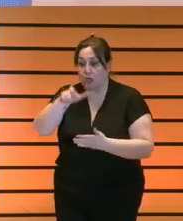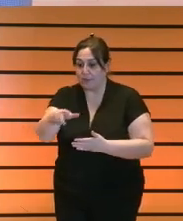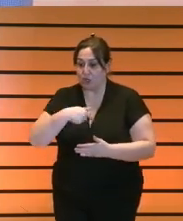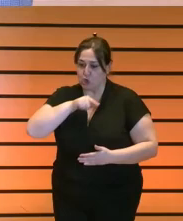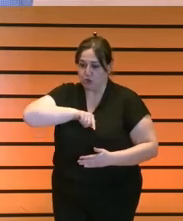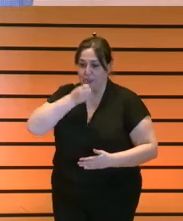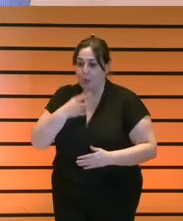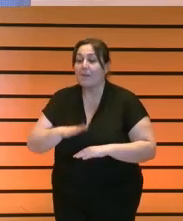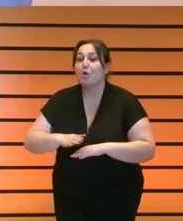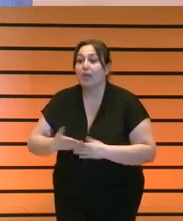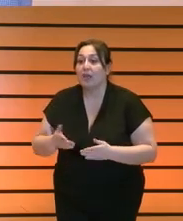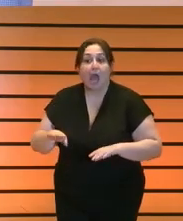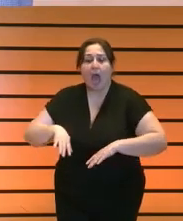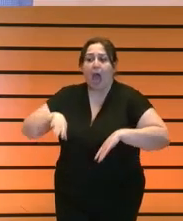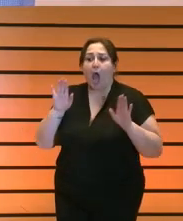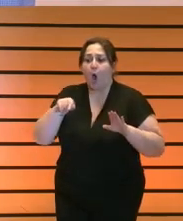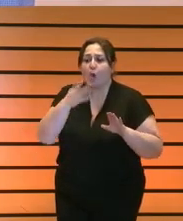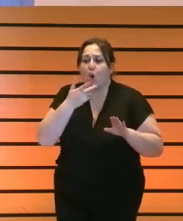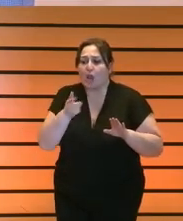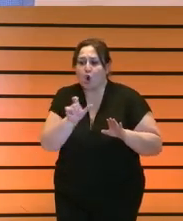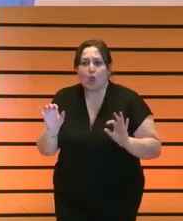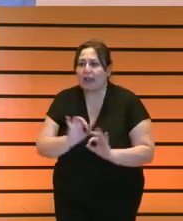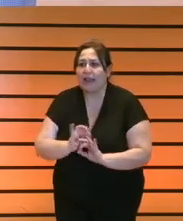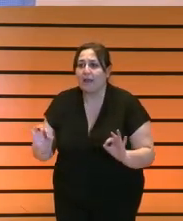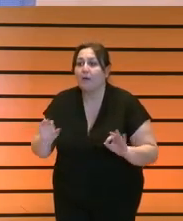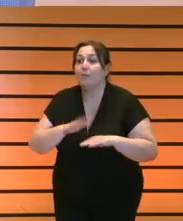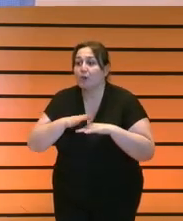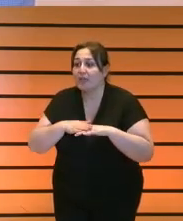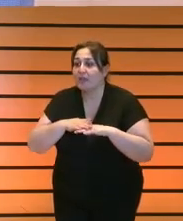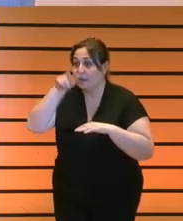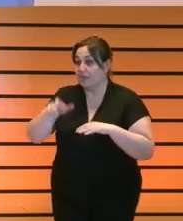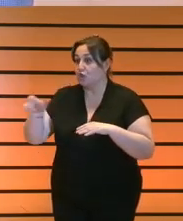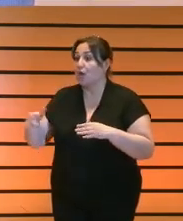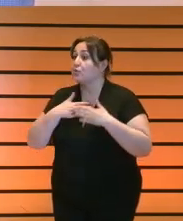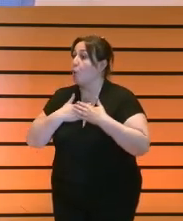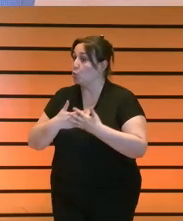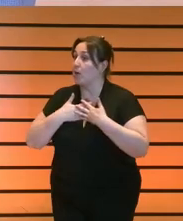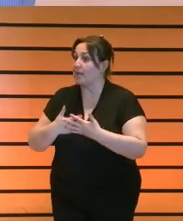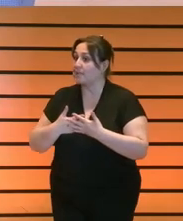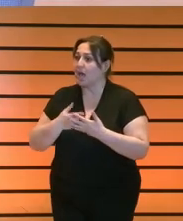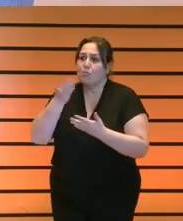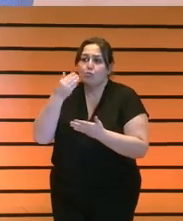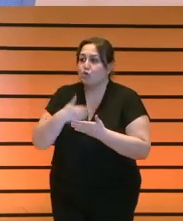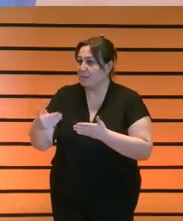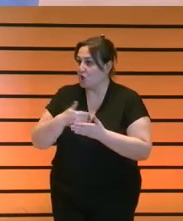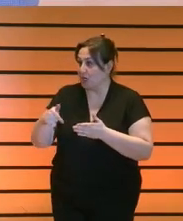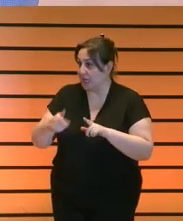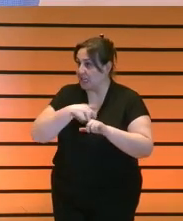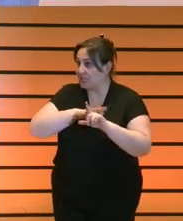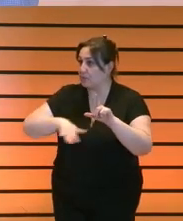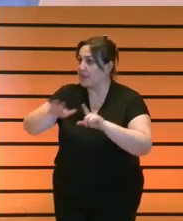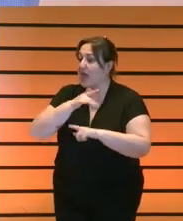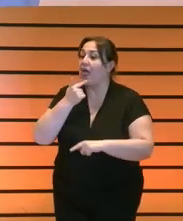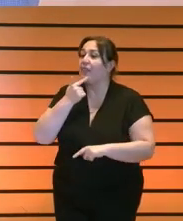personas sin conocerlas, sin nada de nada? ¿Por qué las personas voluntarias, que hay varios millones de ellas aquí en España,